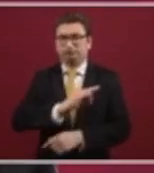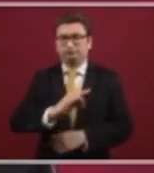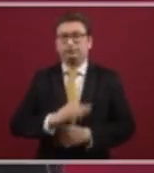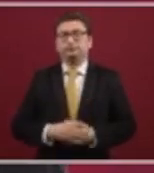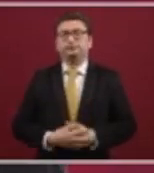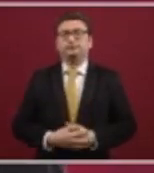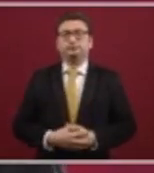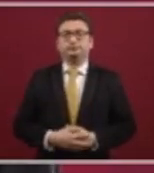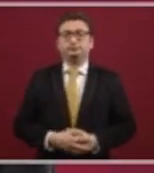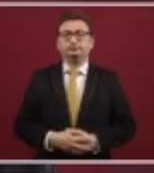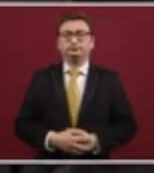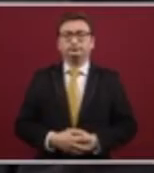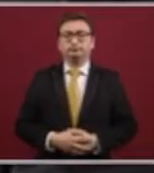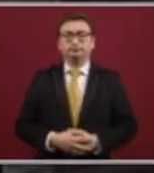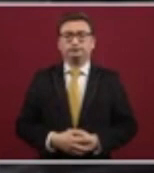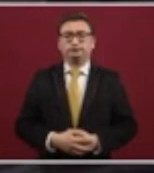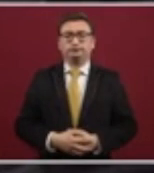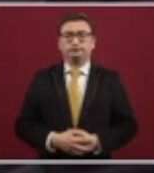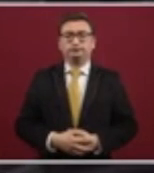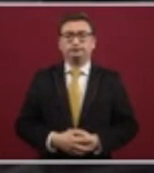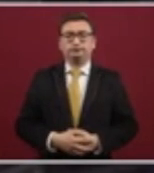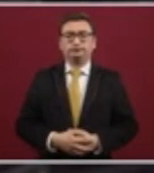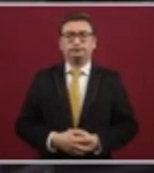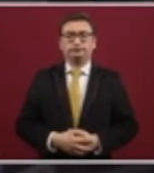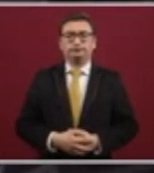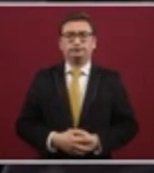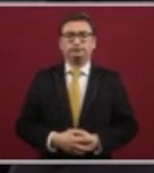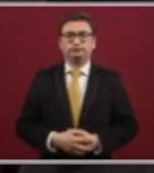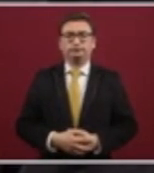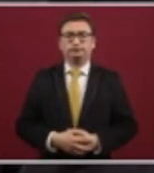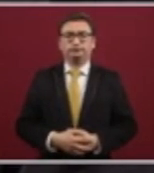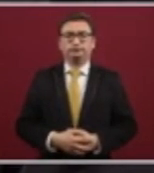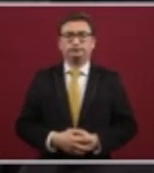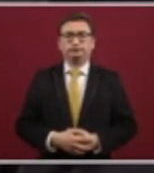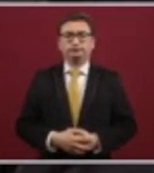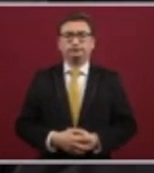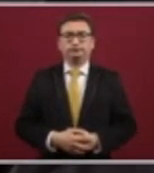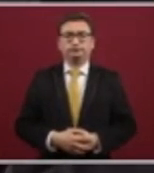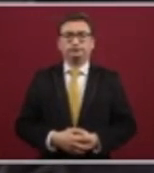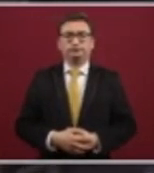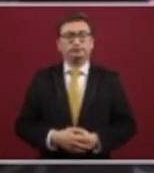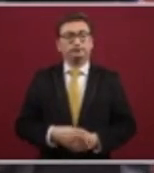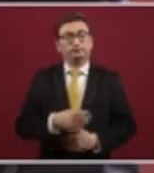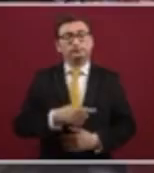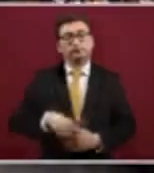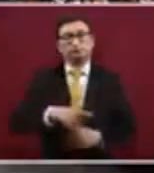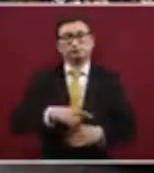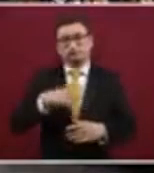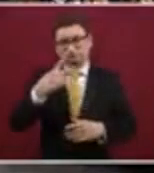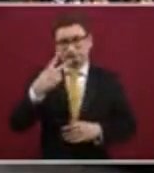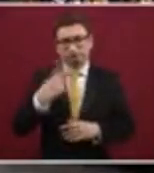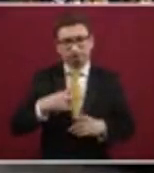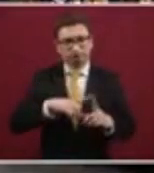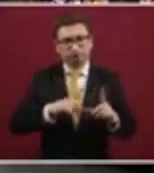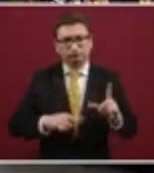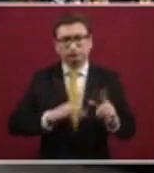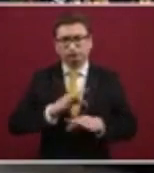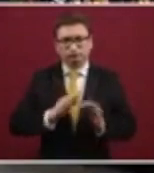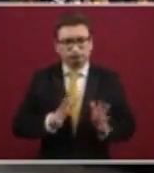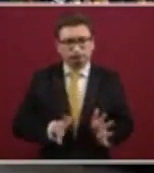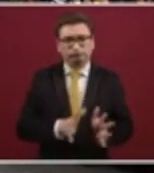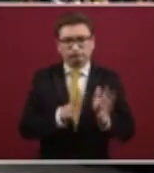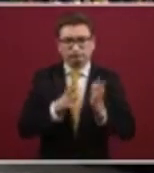Necesitamos seguir impulsando actividades productivas mediante